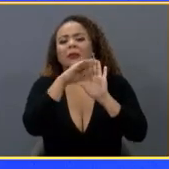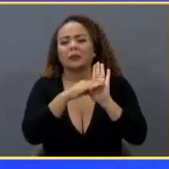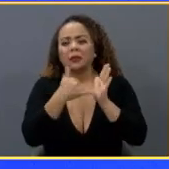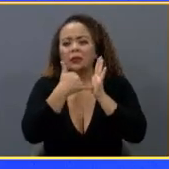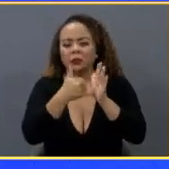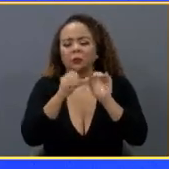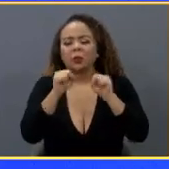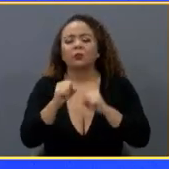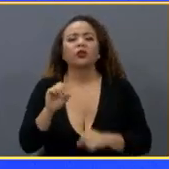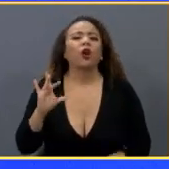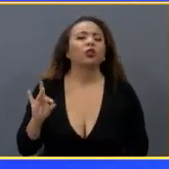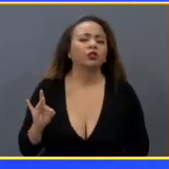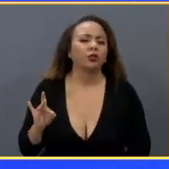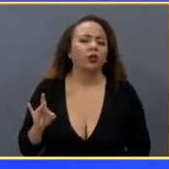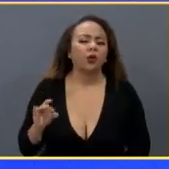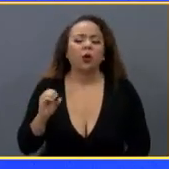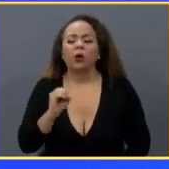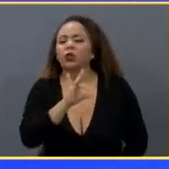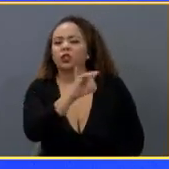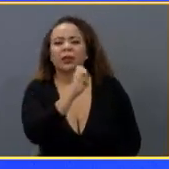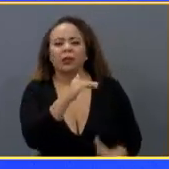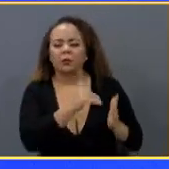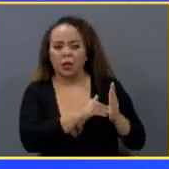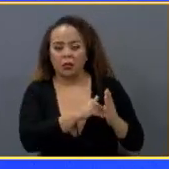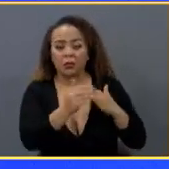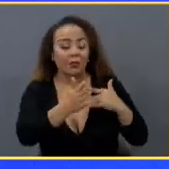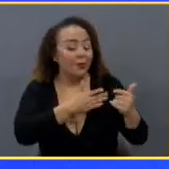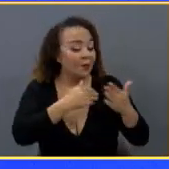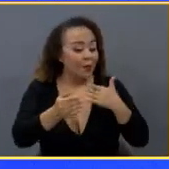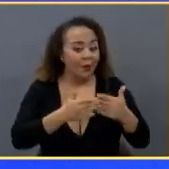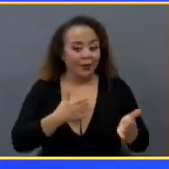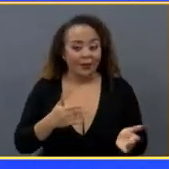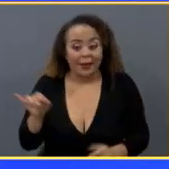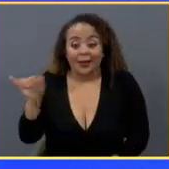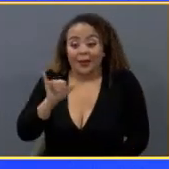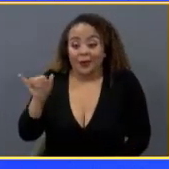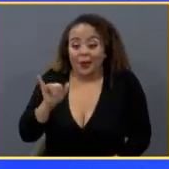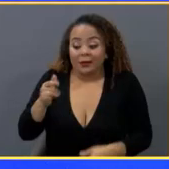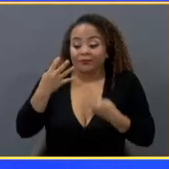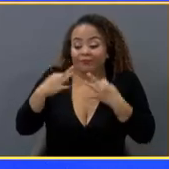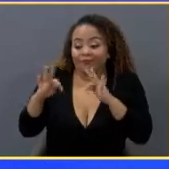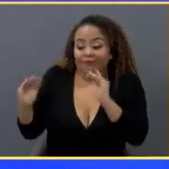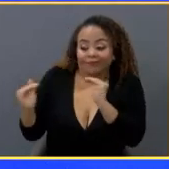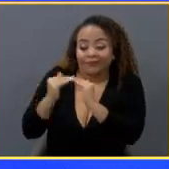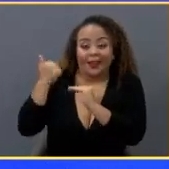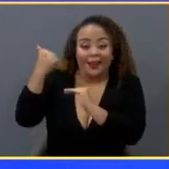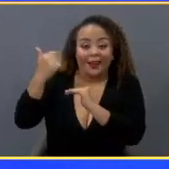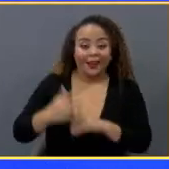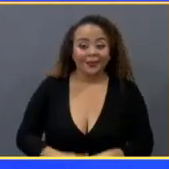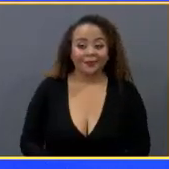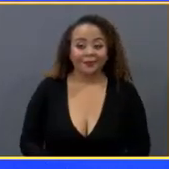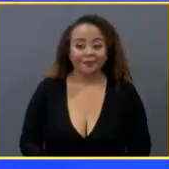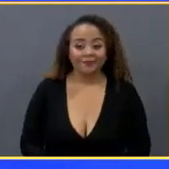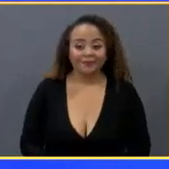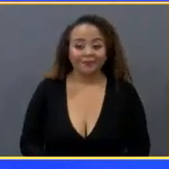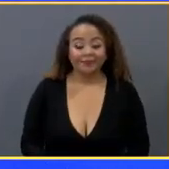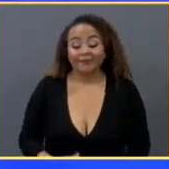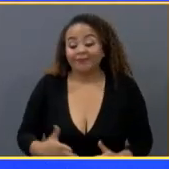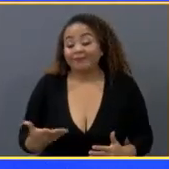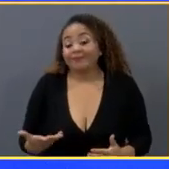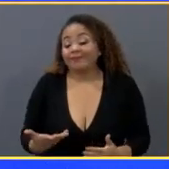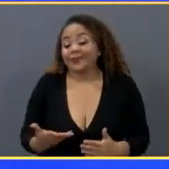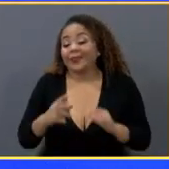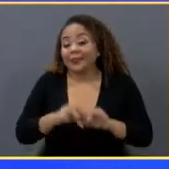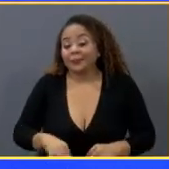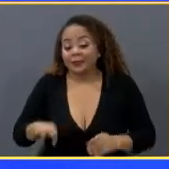8 aficionados o podemos ser 800,000. Pero igualmente vamos a tratar de empatar a la liga en cetros. Es que en el alto rendimiento lo que vale son